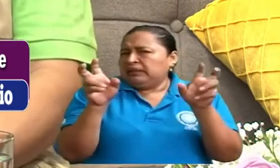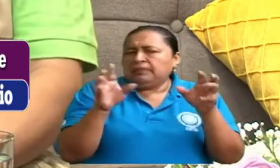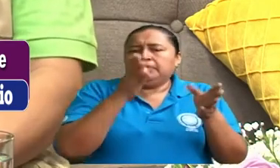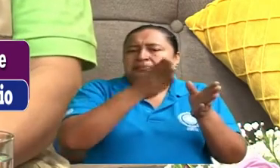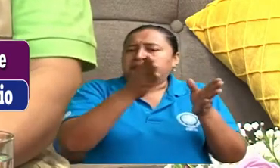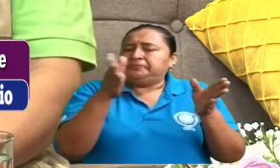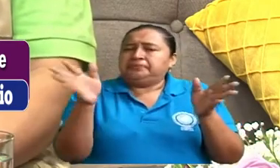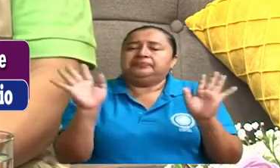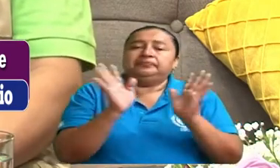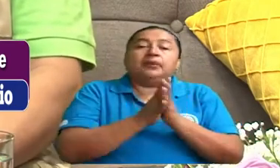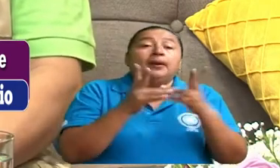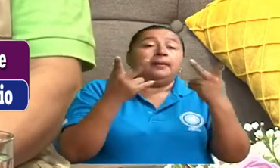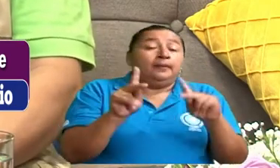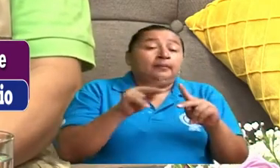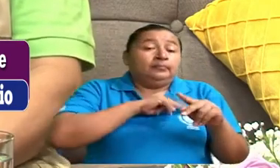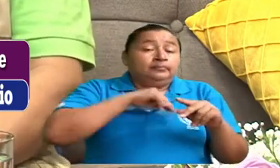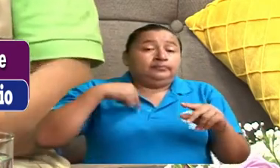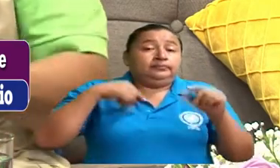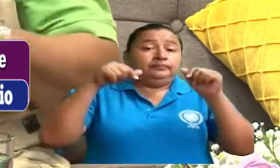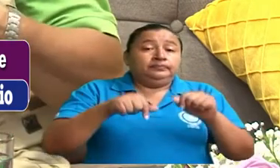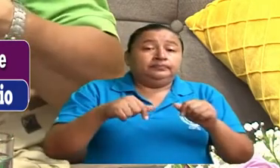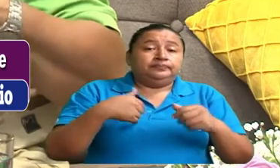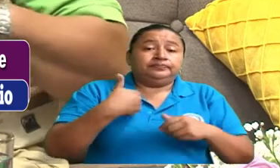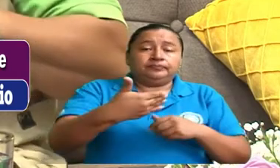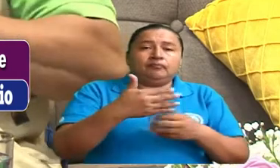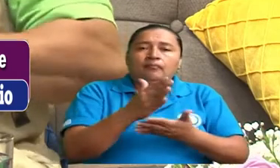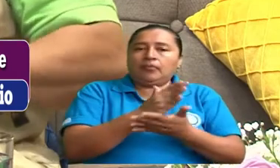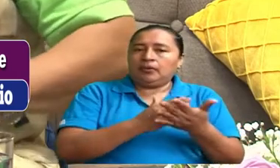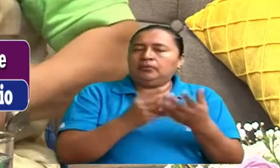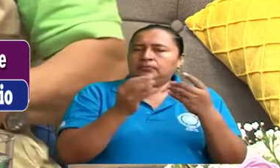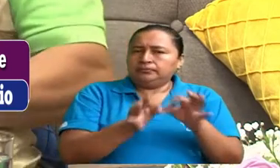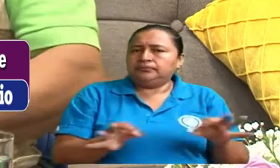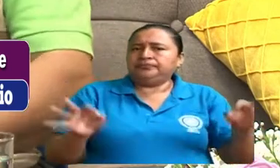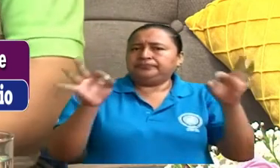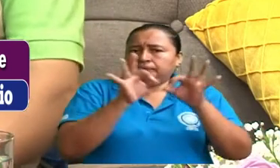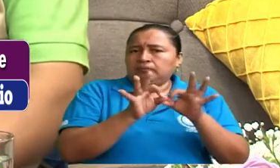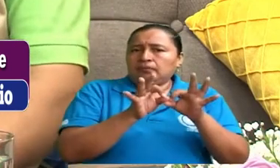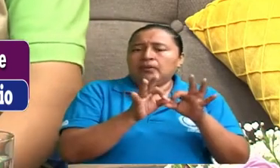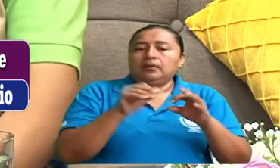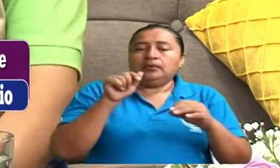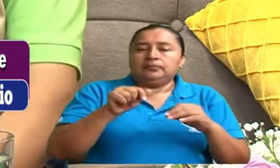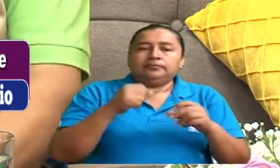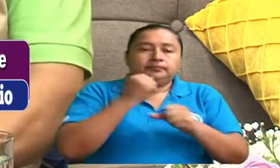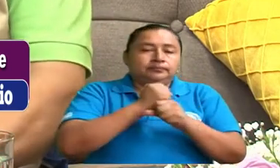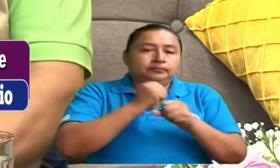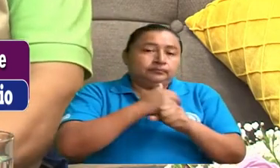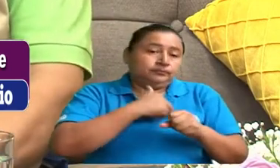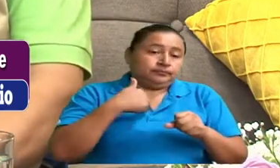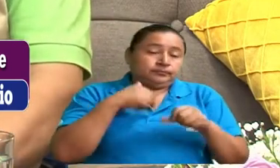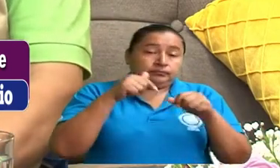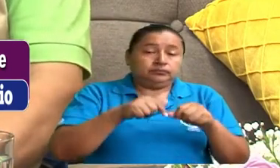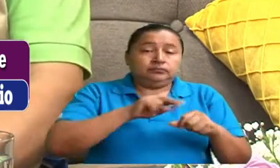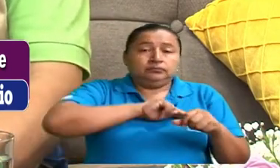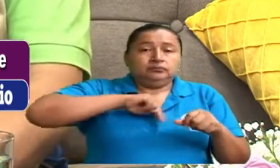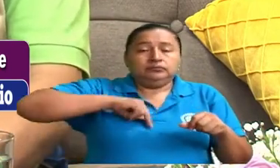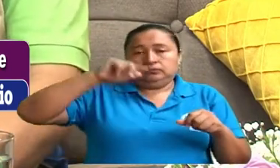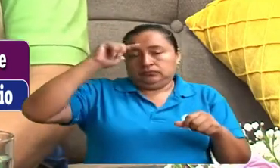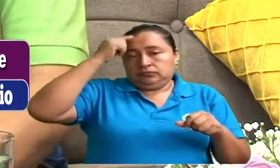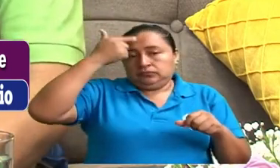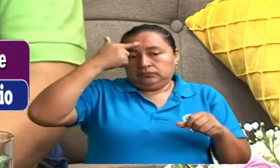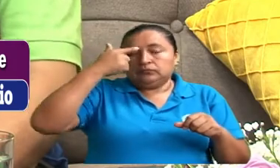Pero para nosotros es algo muy importante, ¿verdad?, la labor que está desarrollando nuestro gobierno a